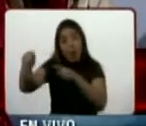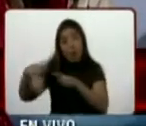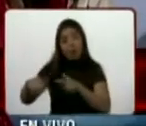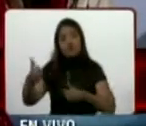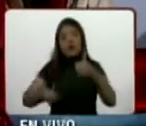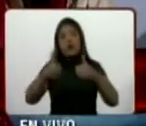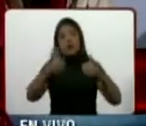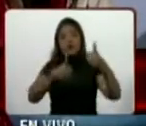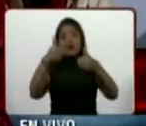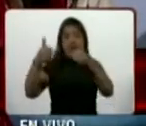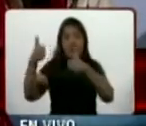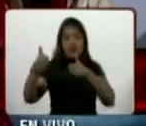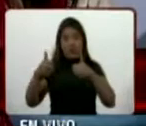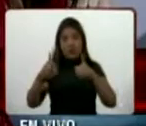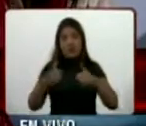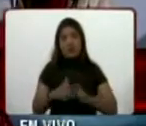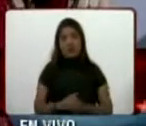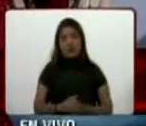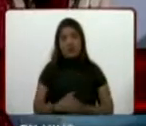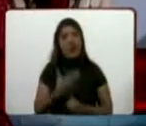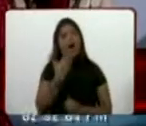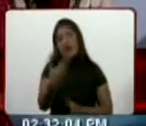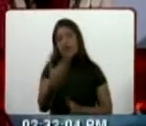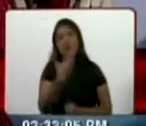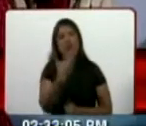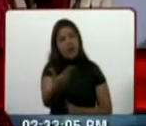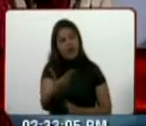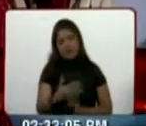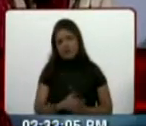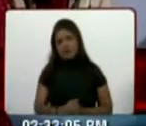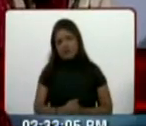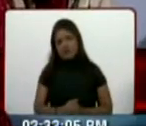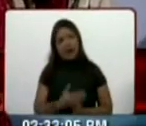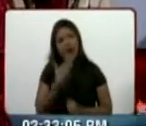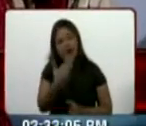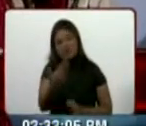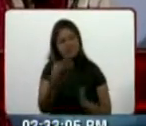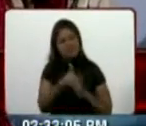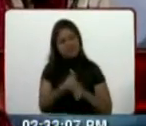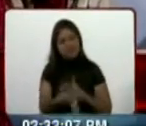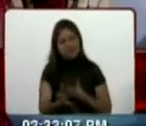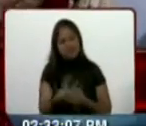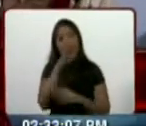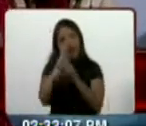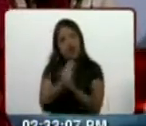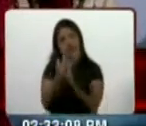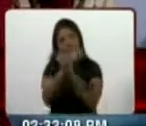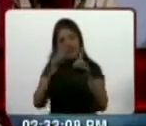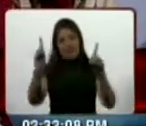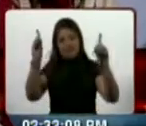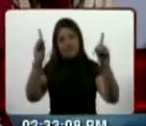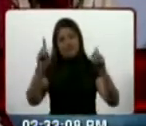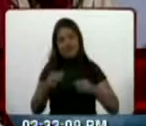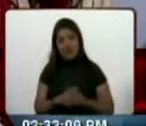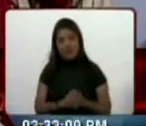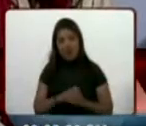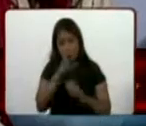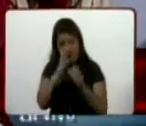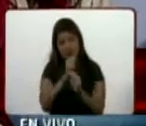y candidatos, bueno, gracias, gracias. Eso quiere decir que creen en la democracia, que